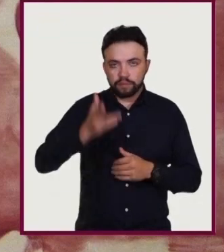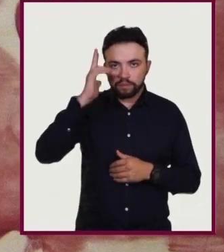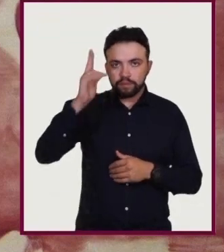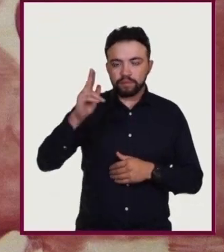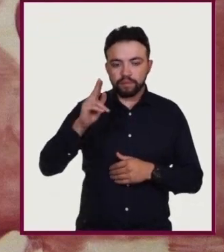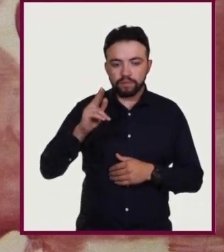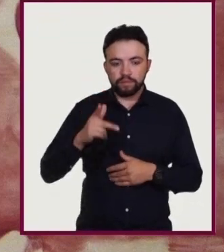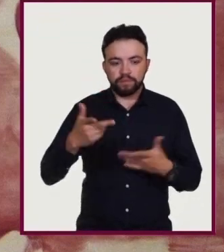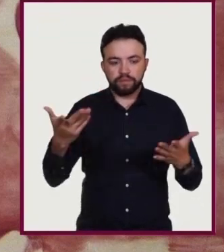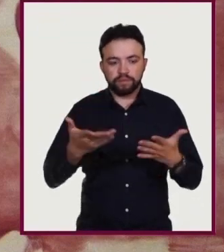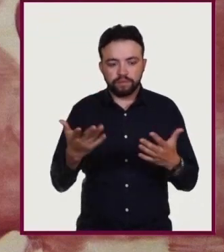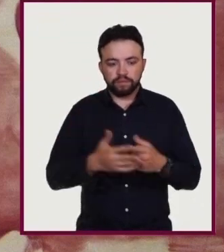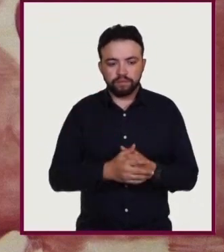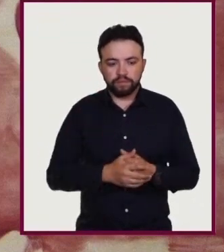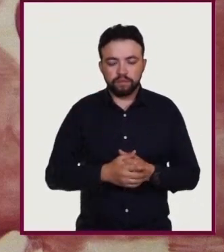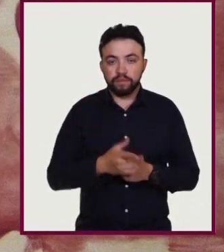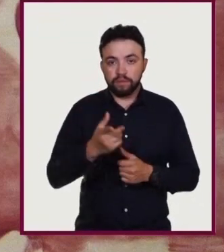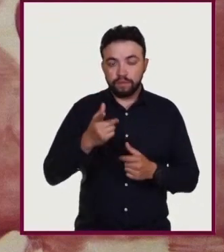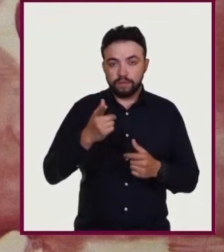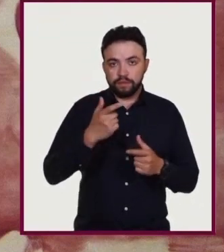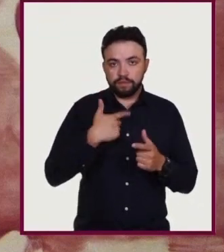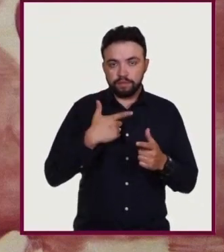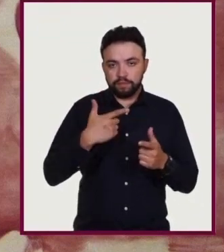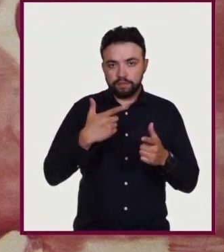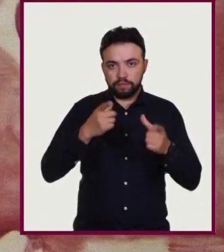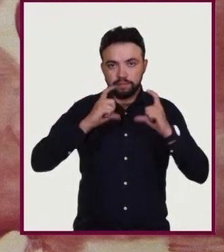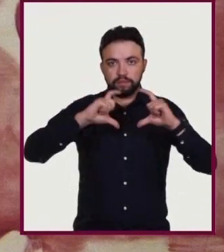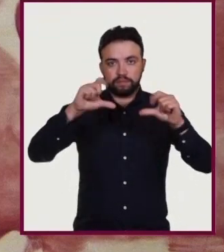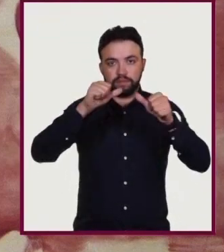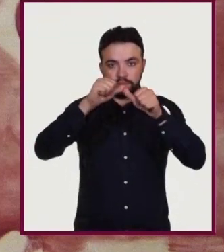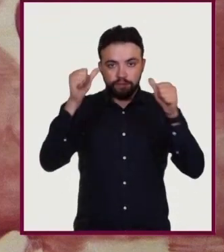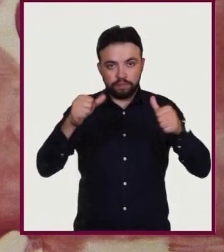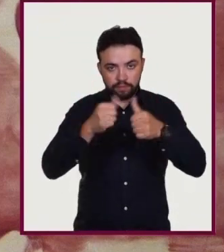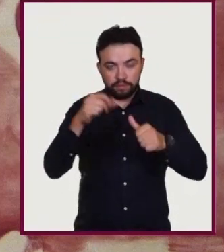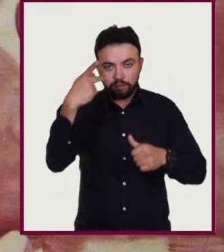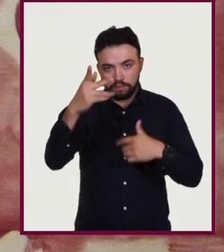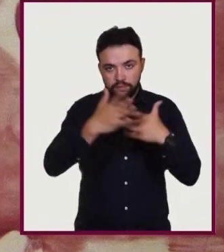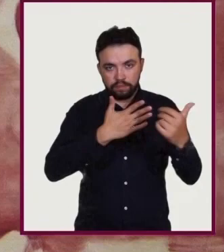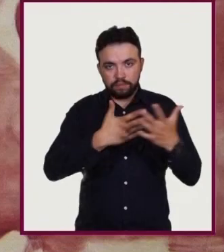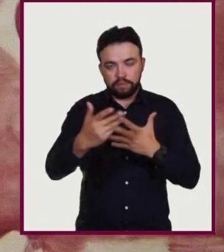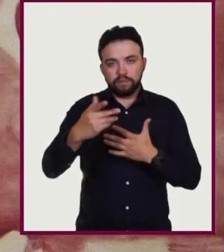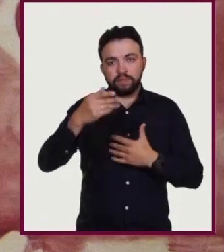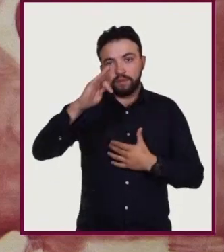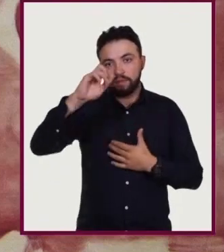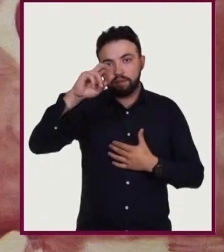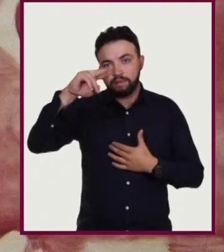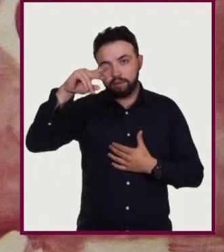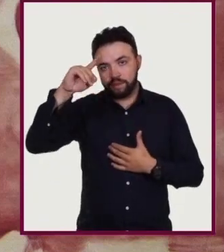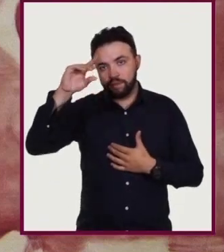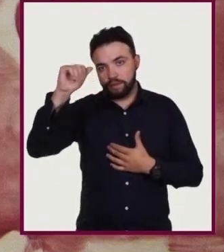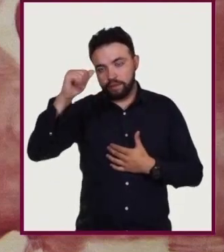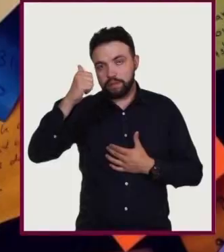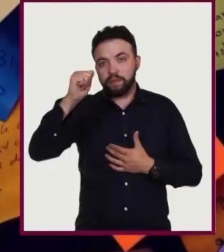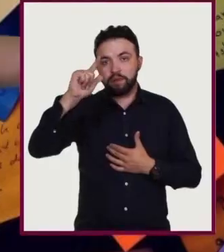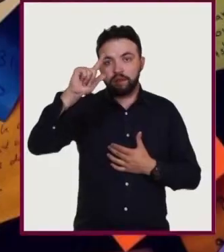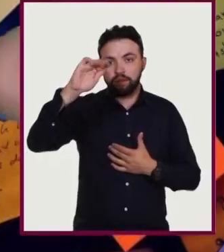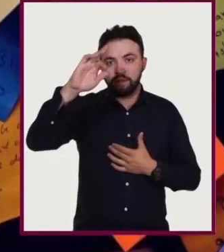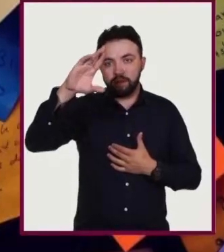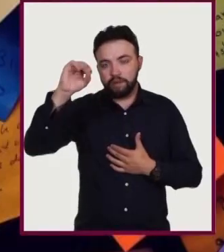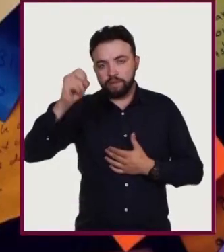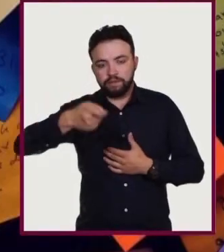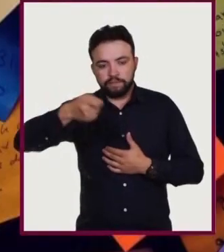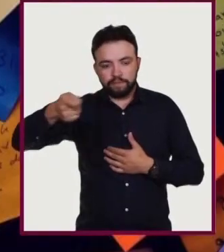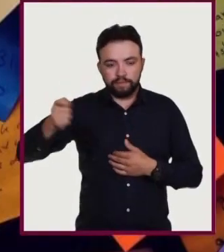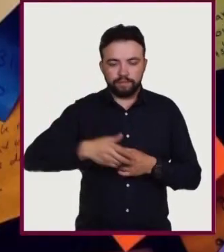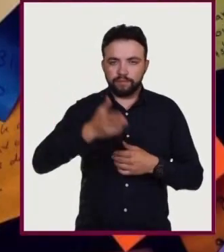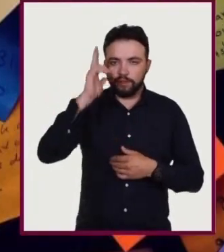Hola, ¿qué hace? Bienvenidos a nuestra sección de artes, el arte en tus manos. Fernanda Bastida y Alfredo Gutiérrez los saludamos. Hola Alfredo